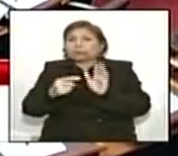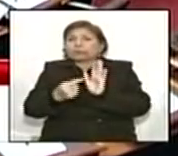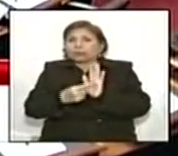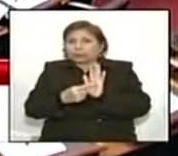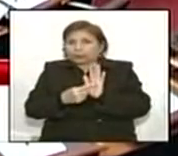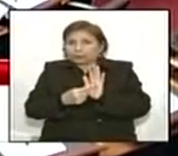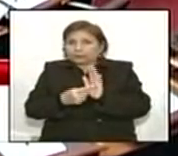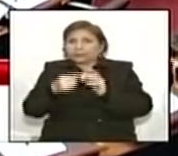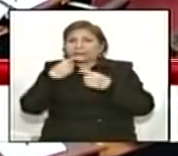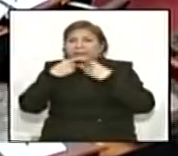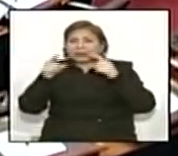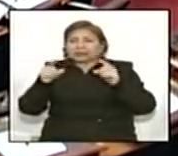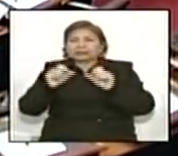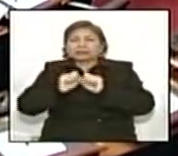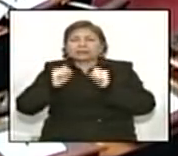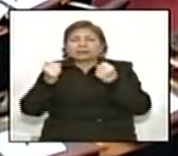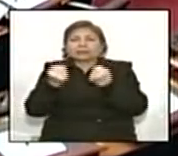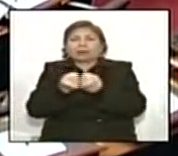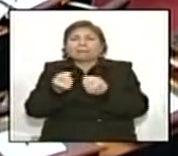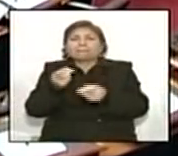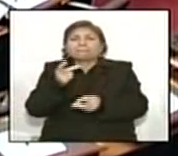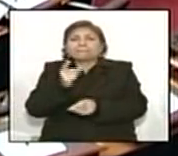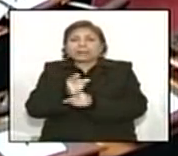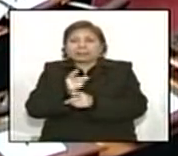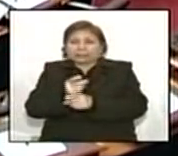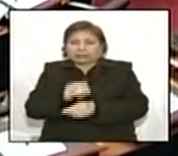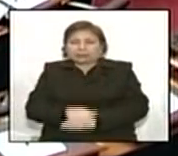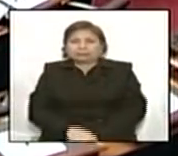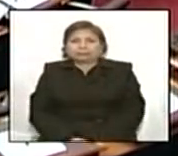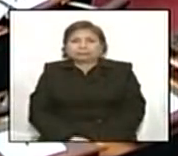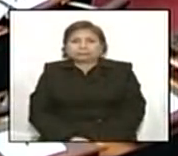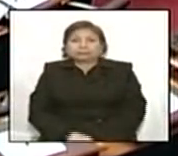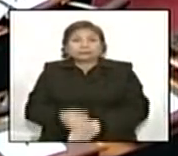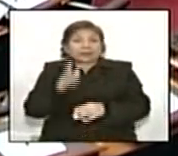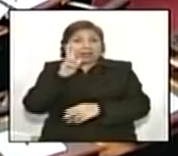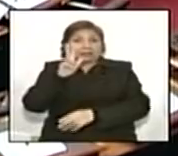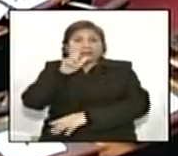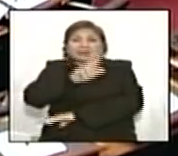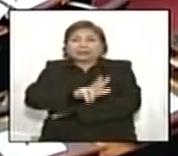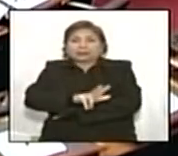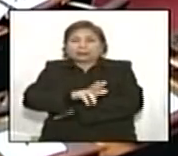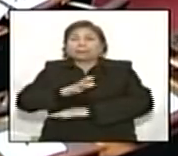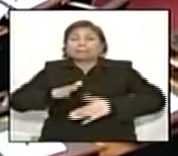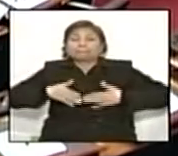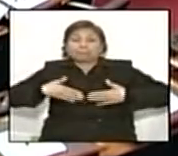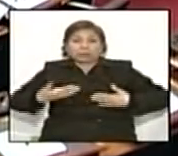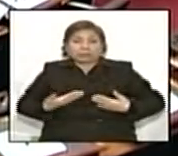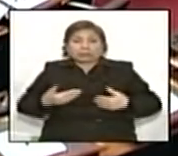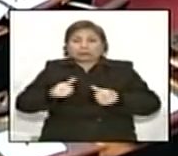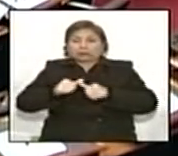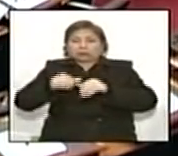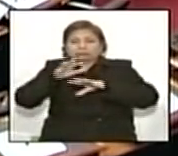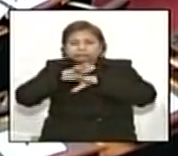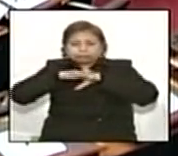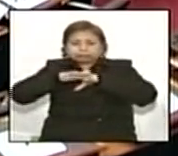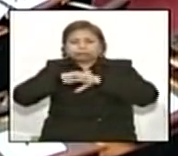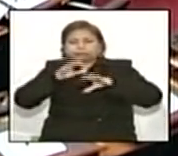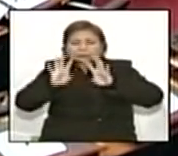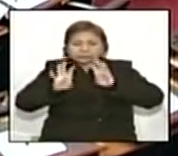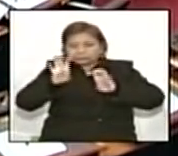que tienen presencia en el Congreso, porque se atrasaran las elecciones, porque va a ser dificilísimo hacer una campaña en medio de una